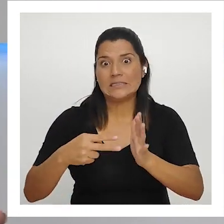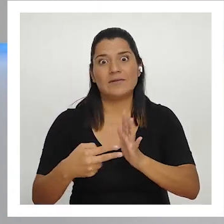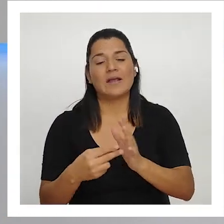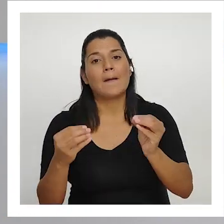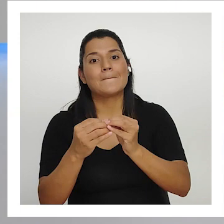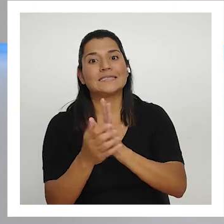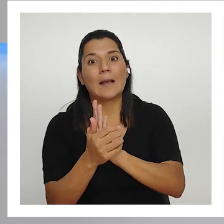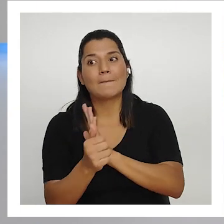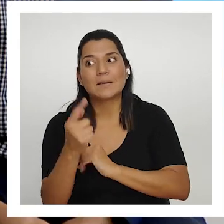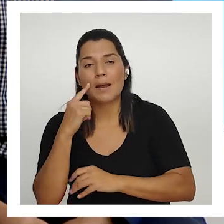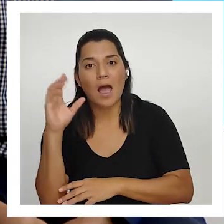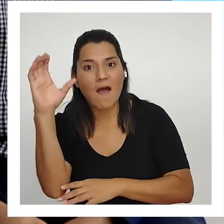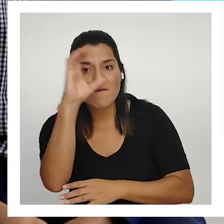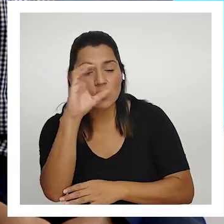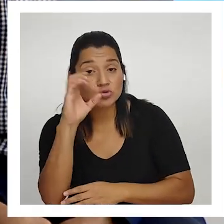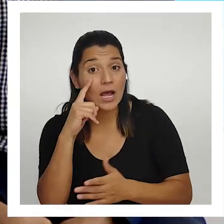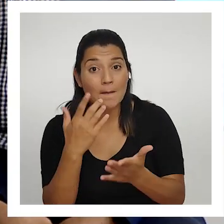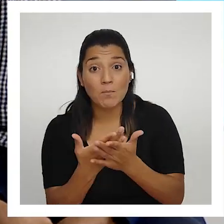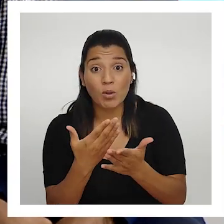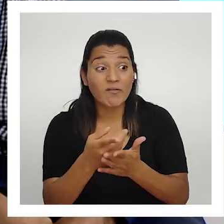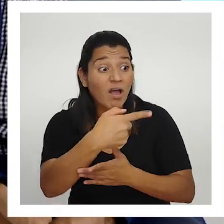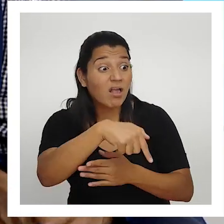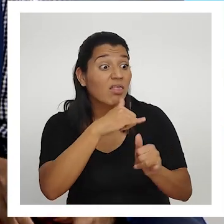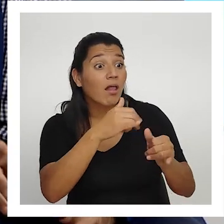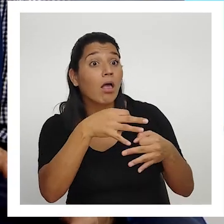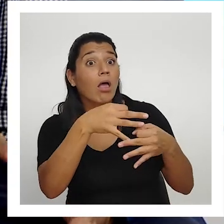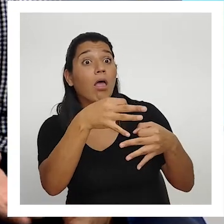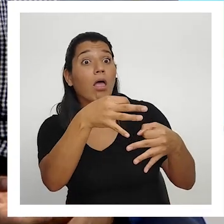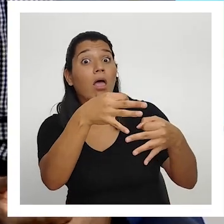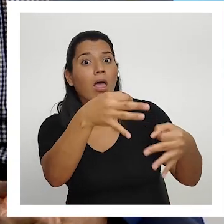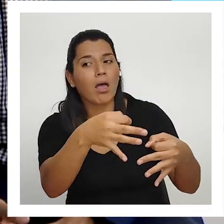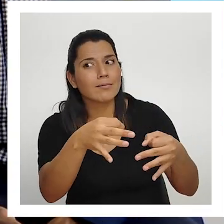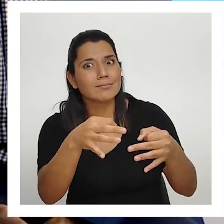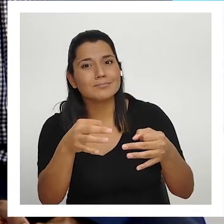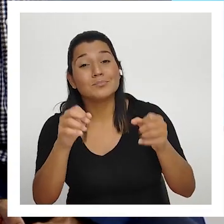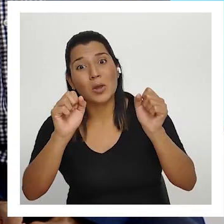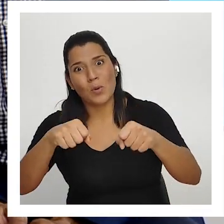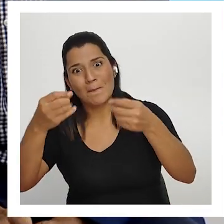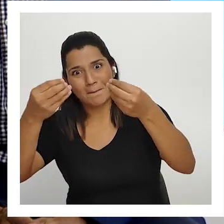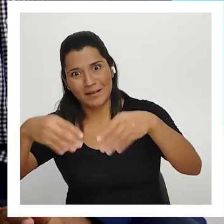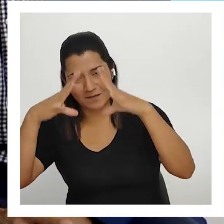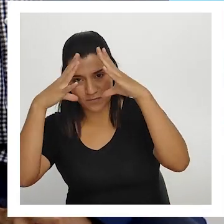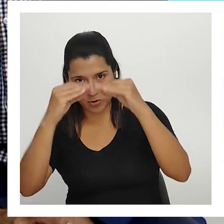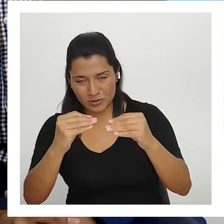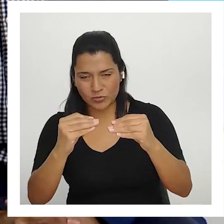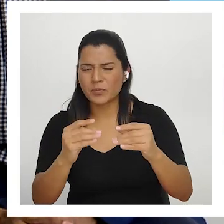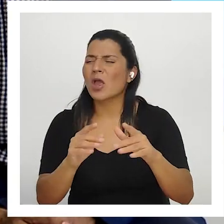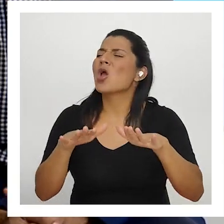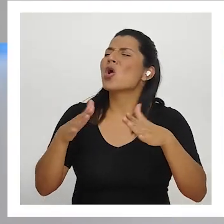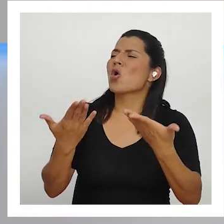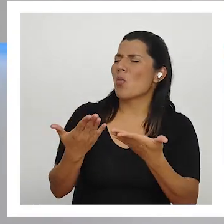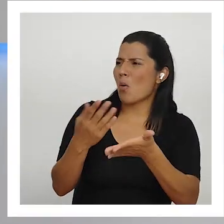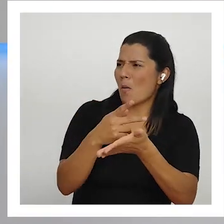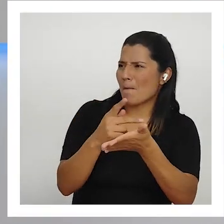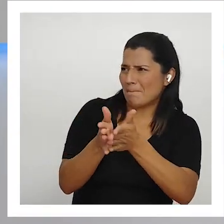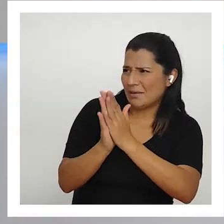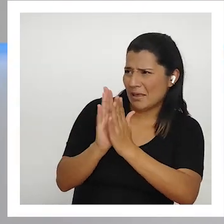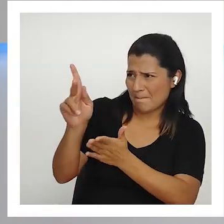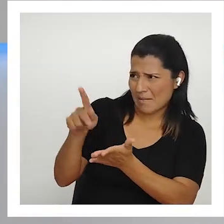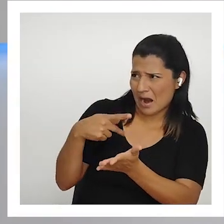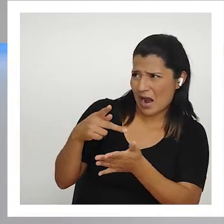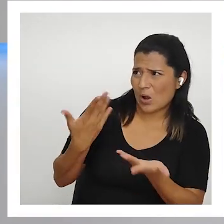volátil, cabe la posibilidad de que no sea recuperable, de que la misma eventualmente haya sido borrada, y entonces la importancia de la